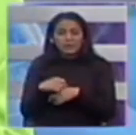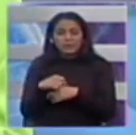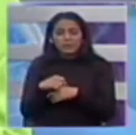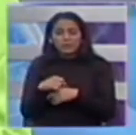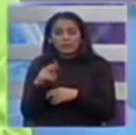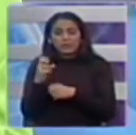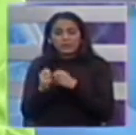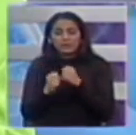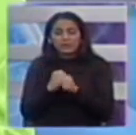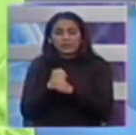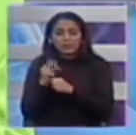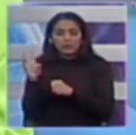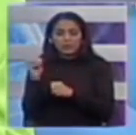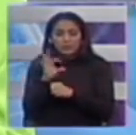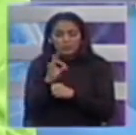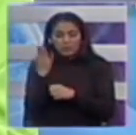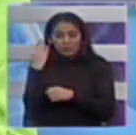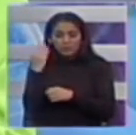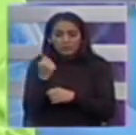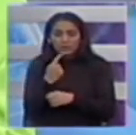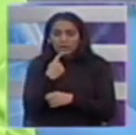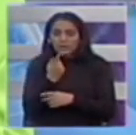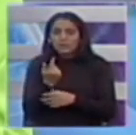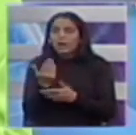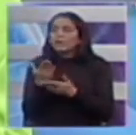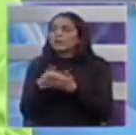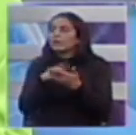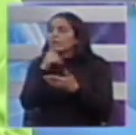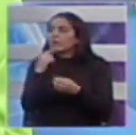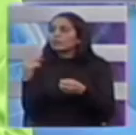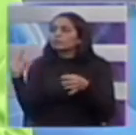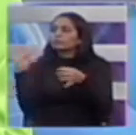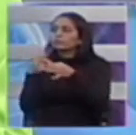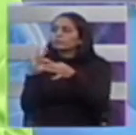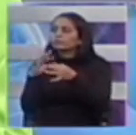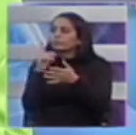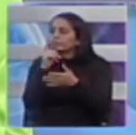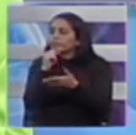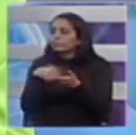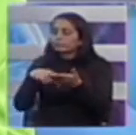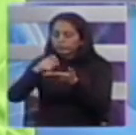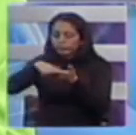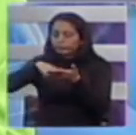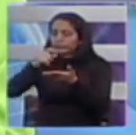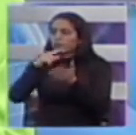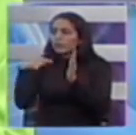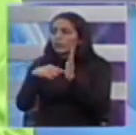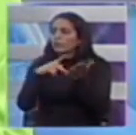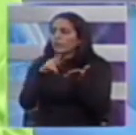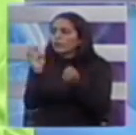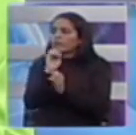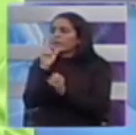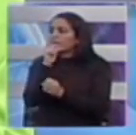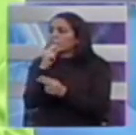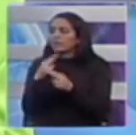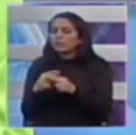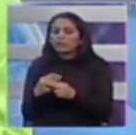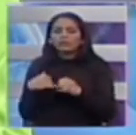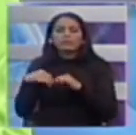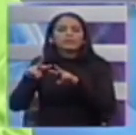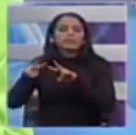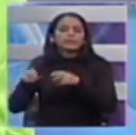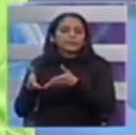de la información. Y hasta ahora se sigue exigiendo que aparezcan todos los involucrados en paraísos fiscales. Bueno, lo mismo está pasando en Odebrecht, es solamente